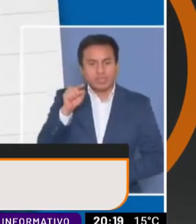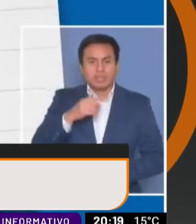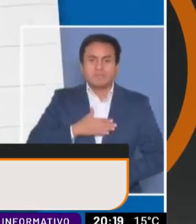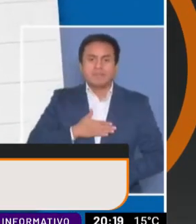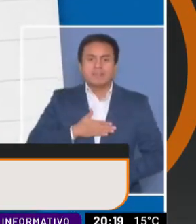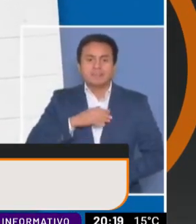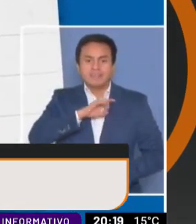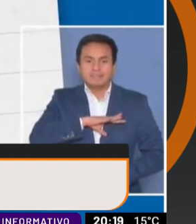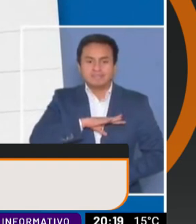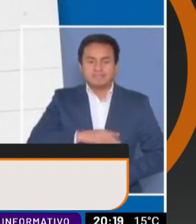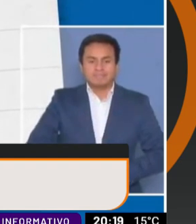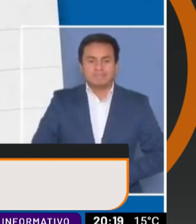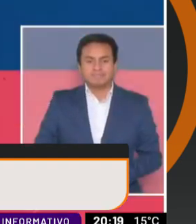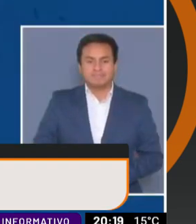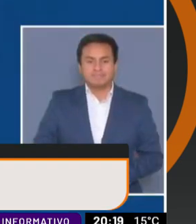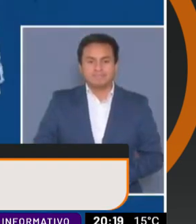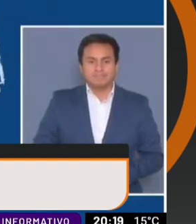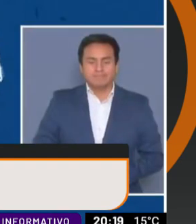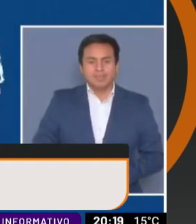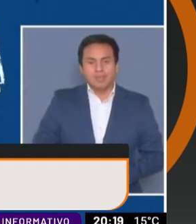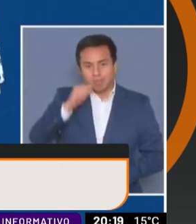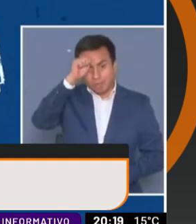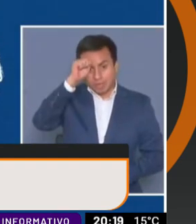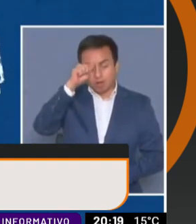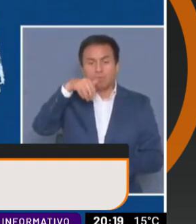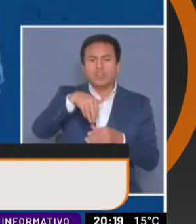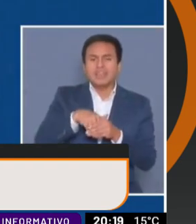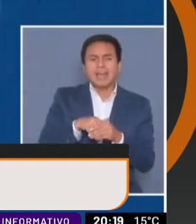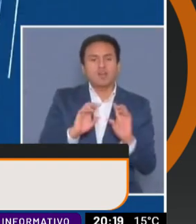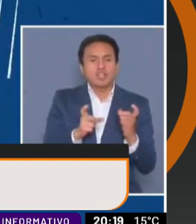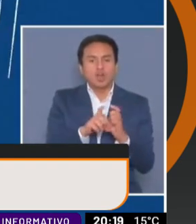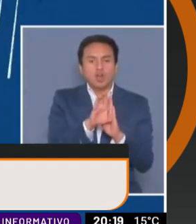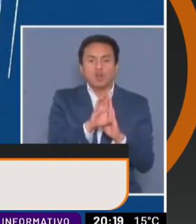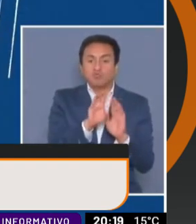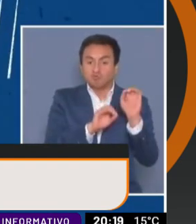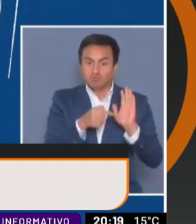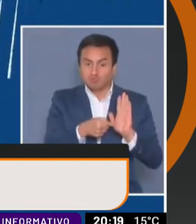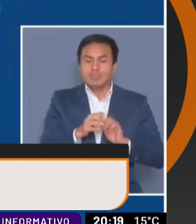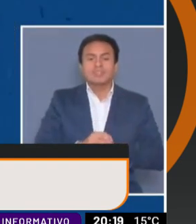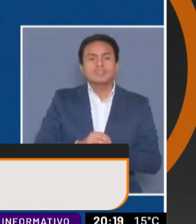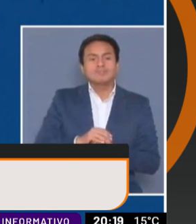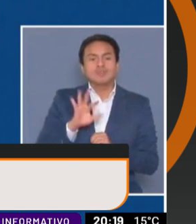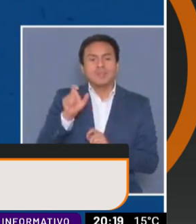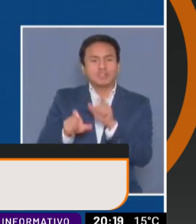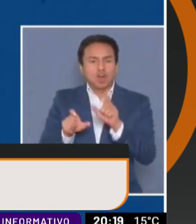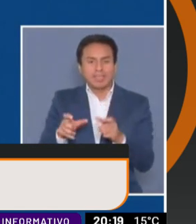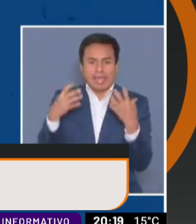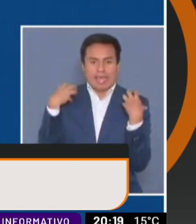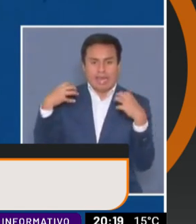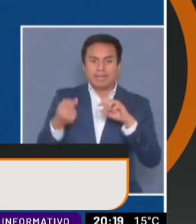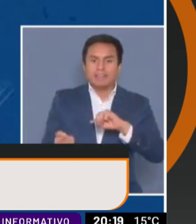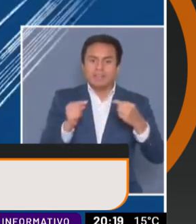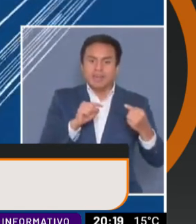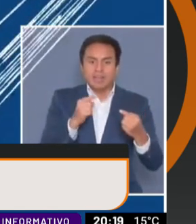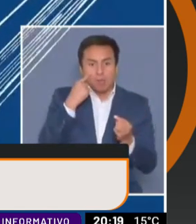elección si encima les cuento Que no hay mucho interés en participar en esta elección ya se los cuento Por qué entonces